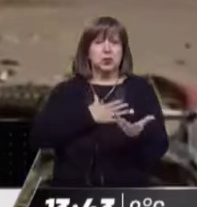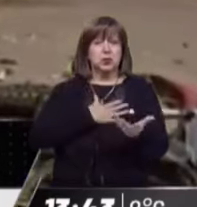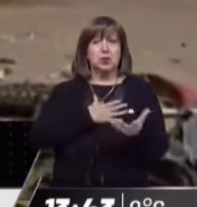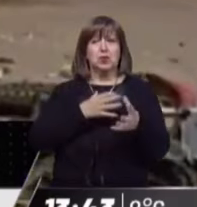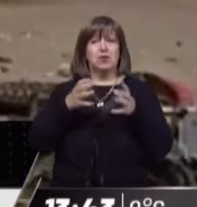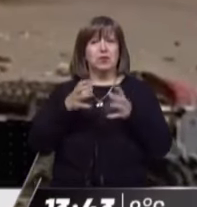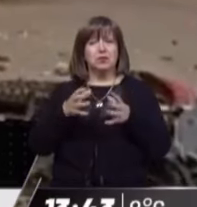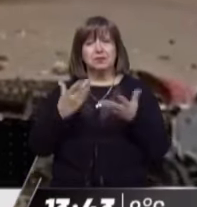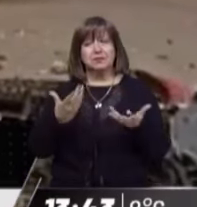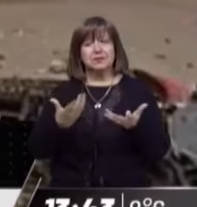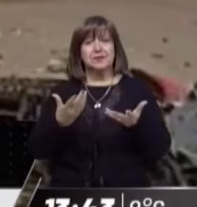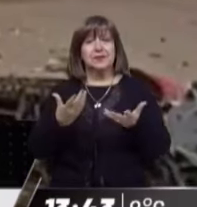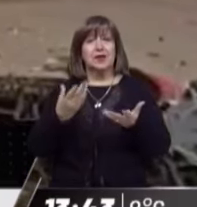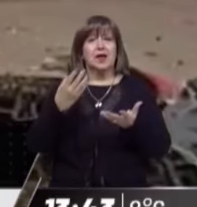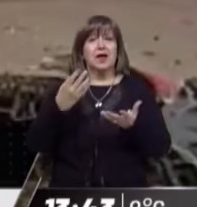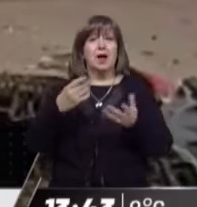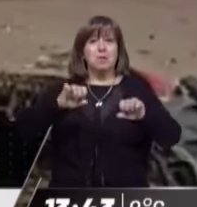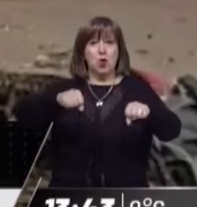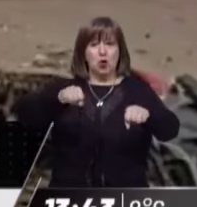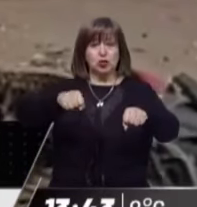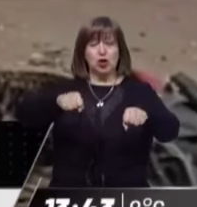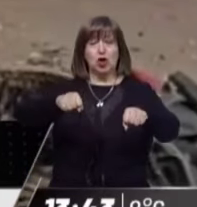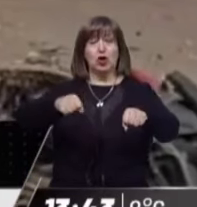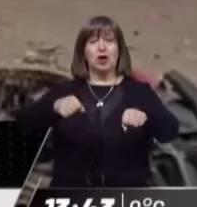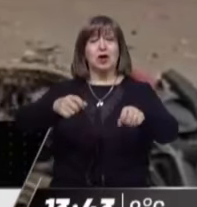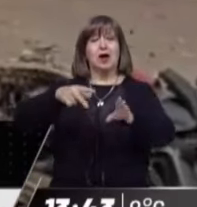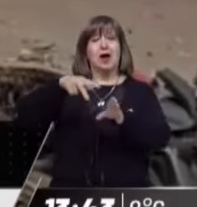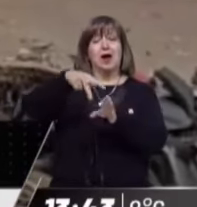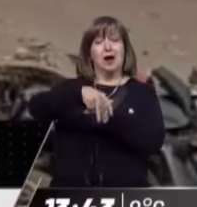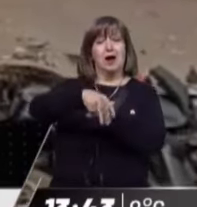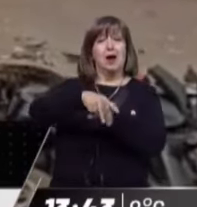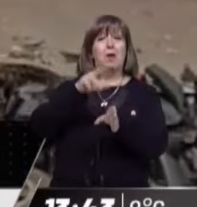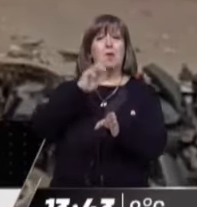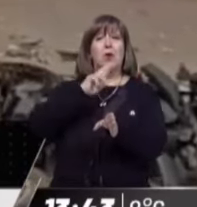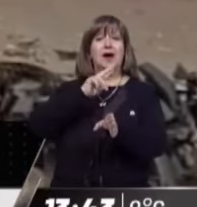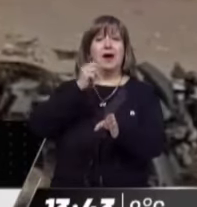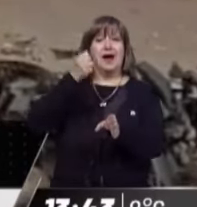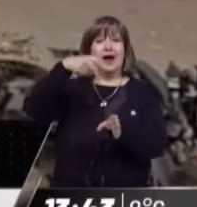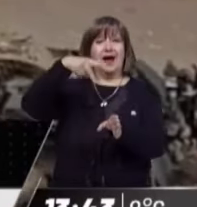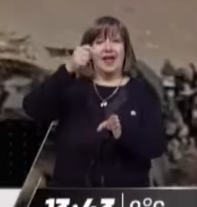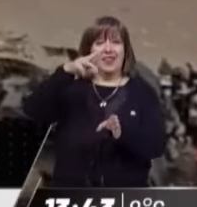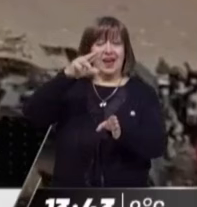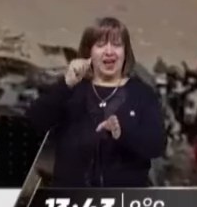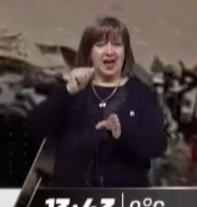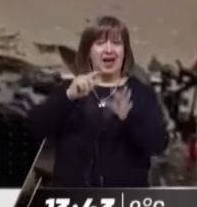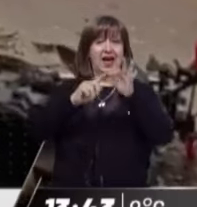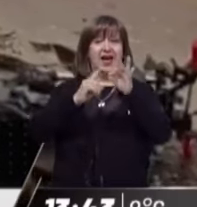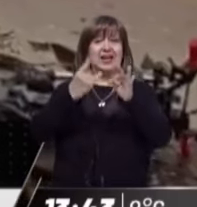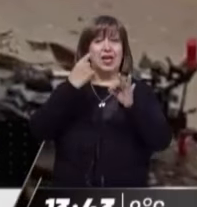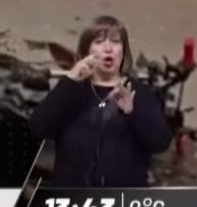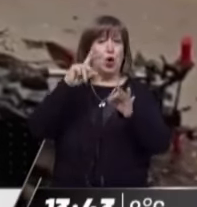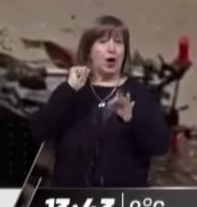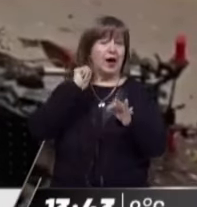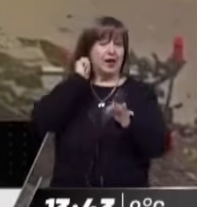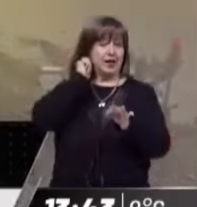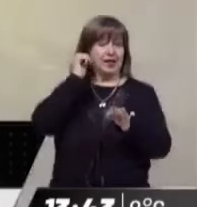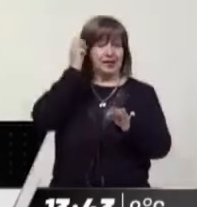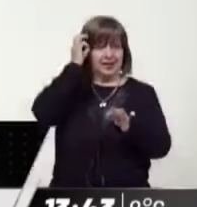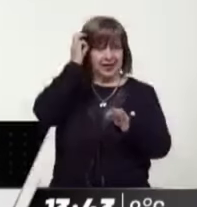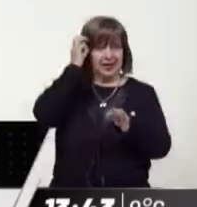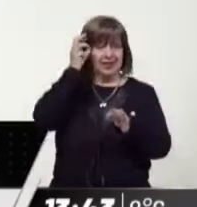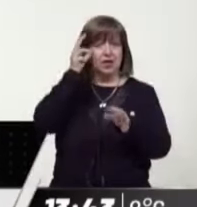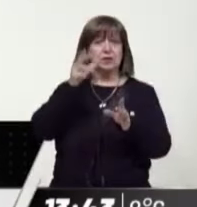deportivo local. Barcia conducía una moto e iba acompañado por la otra víctima, Andrea Quiroga, de 38 años, y por razones que se